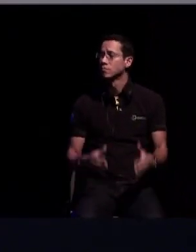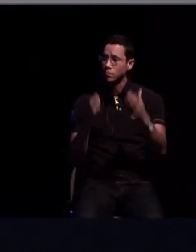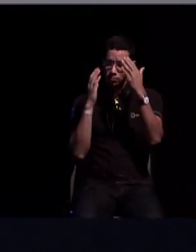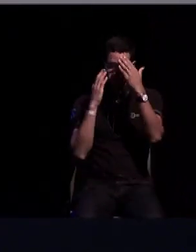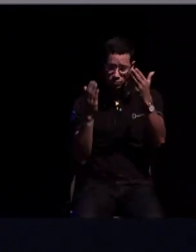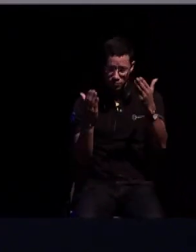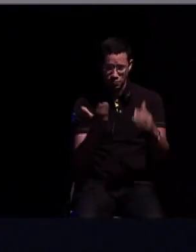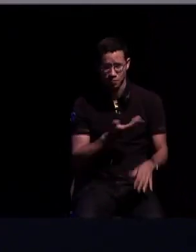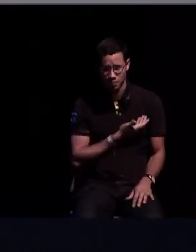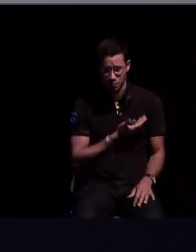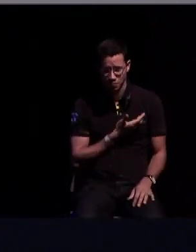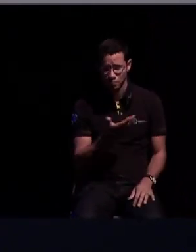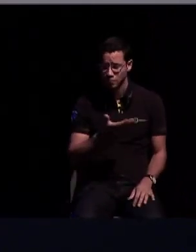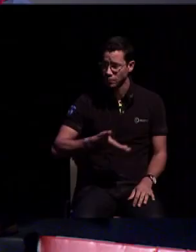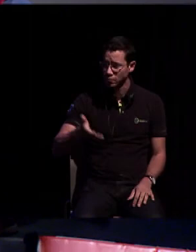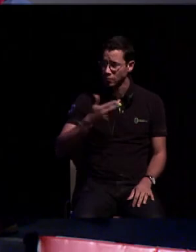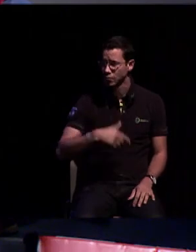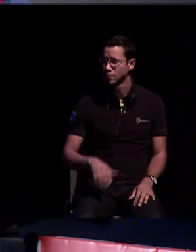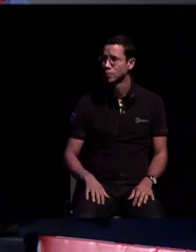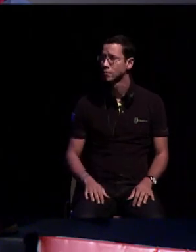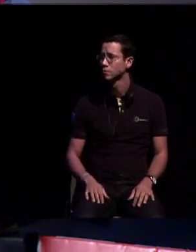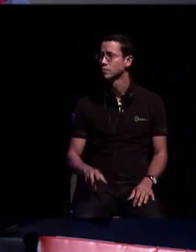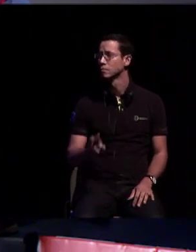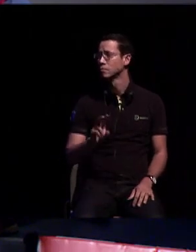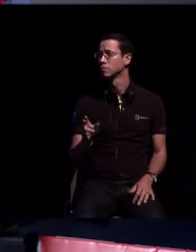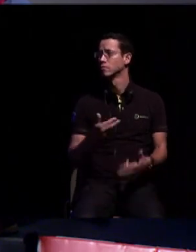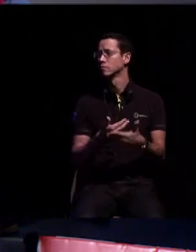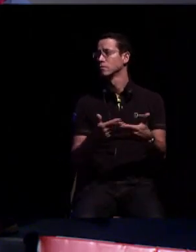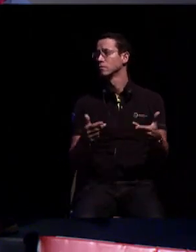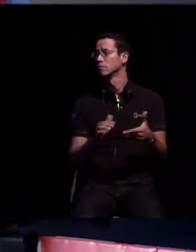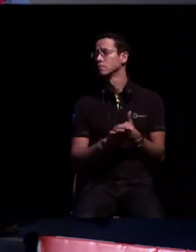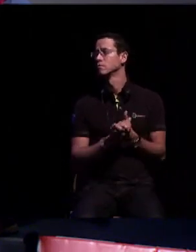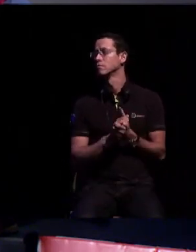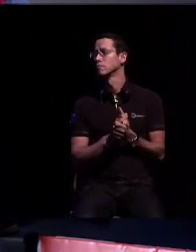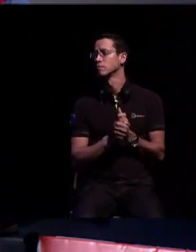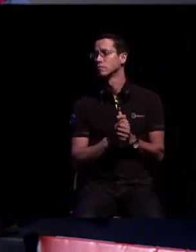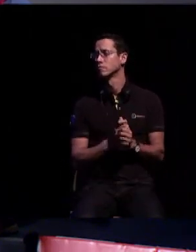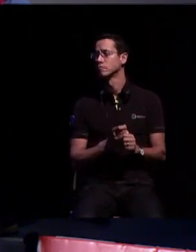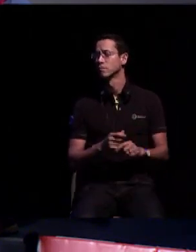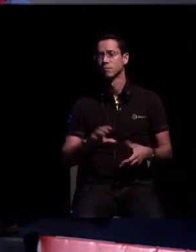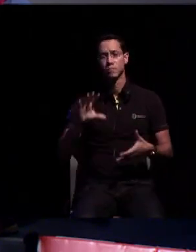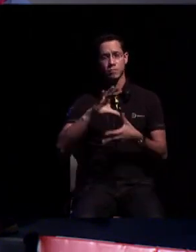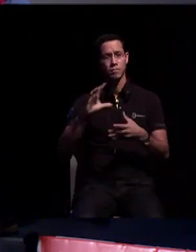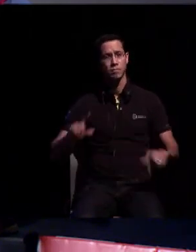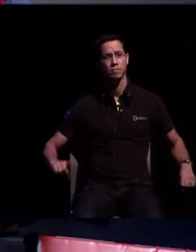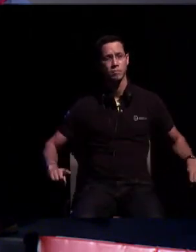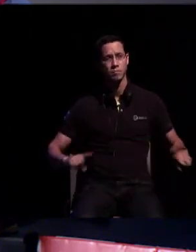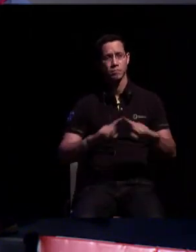nuestros compañeros. Esto se llama, bueno, turismo y derechos en un mapa de contradicciones. Creo que